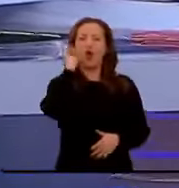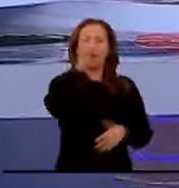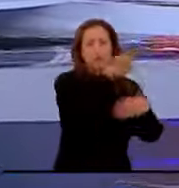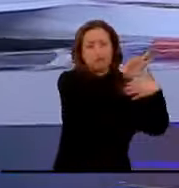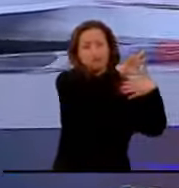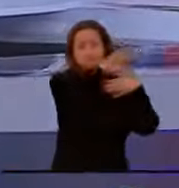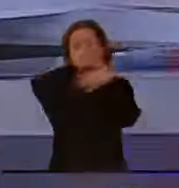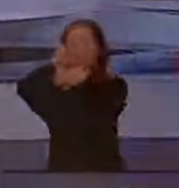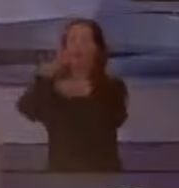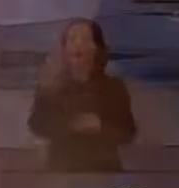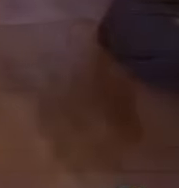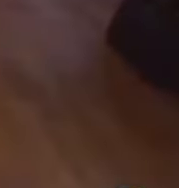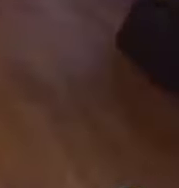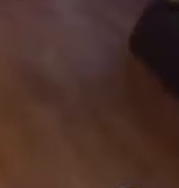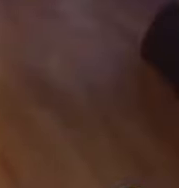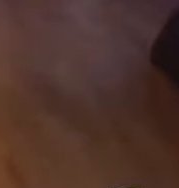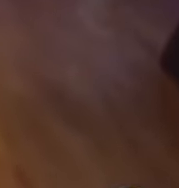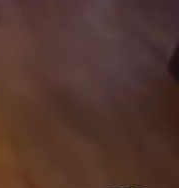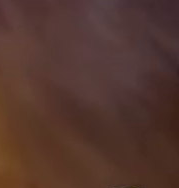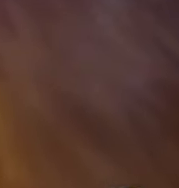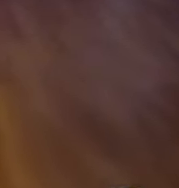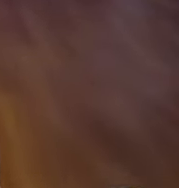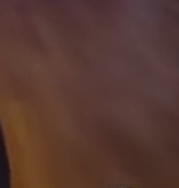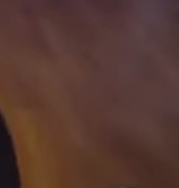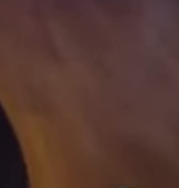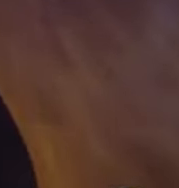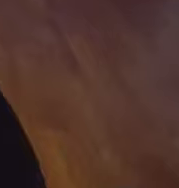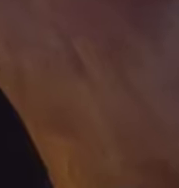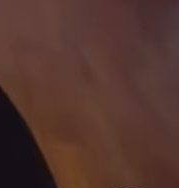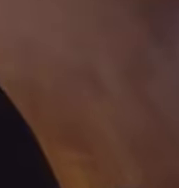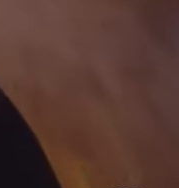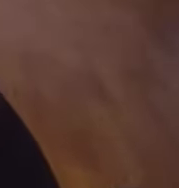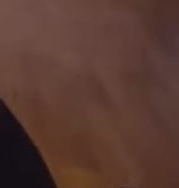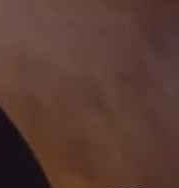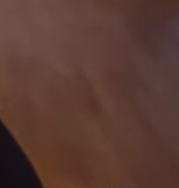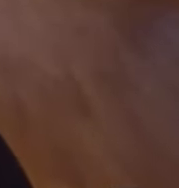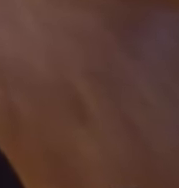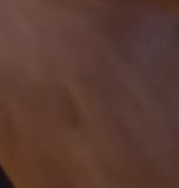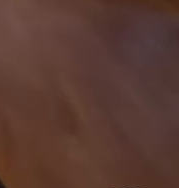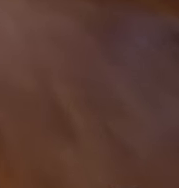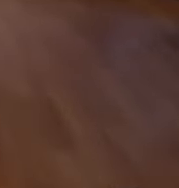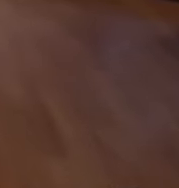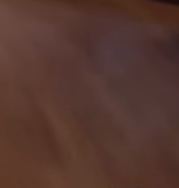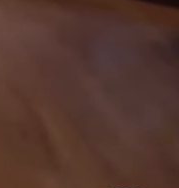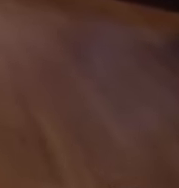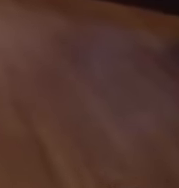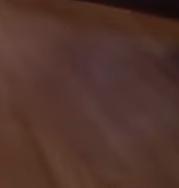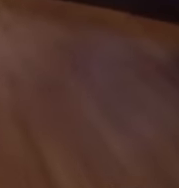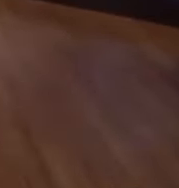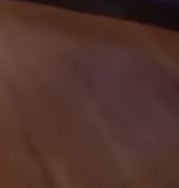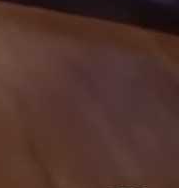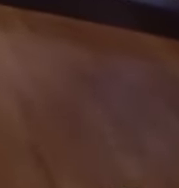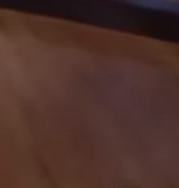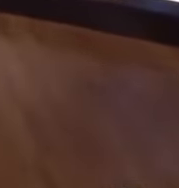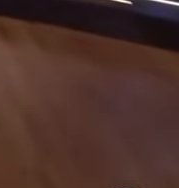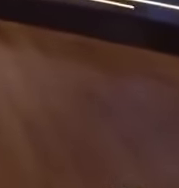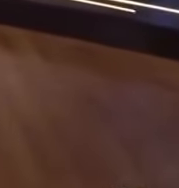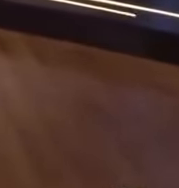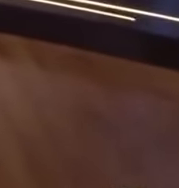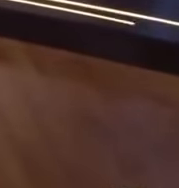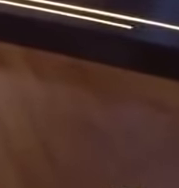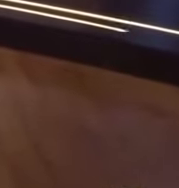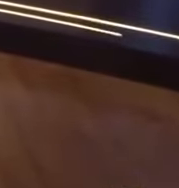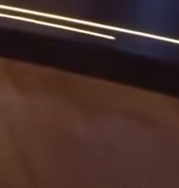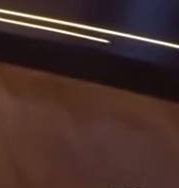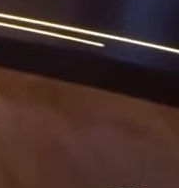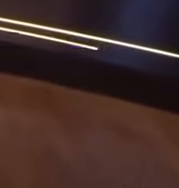Lo ven ustedes ahí en pantalla. Las imágenes son en vivo y corresponden a lo que está pasando a esta hora en Fort Myers y en